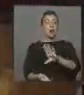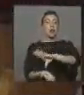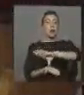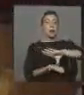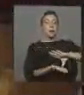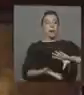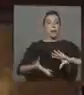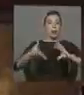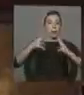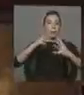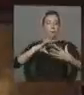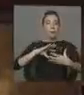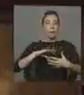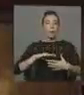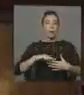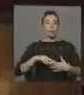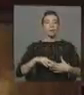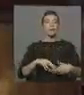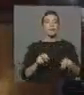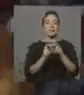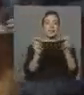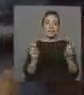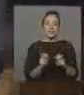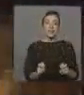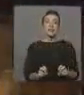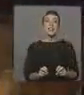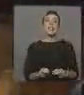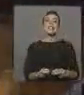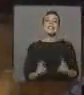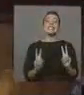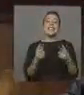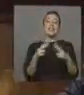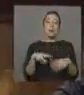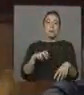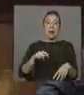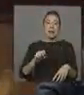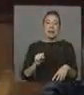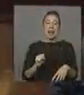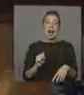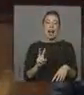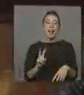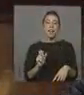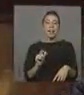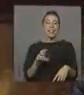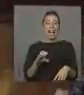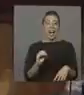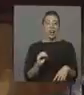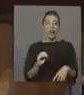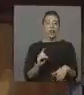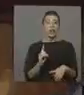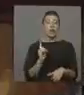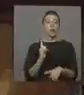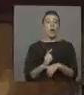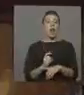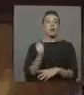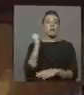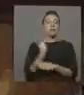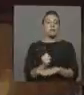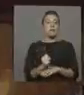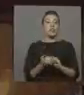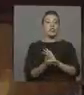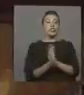en el mundo, Nicaragua, El Salvador, Malta y el Vaticano, que lo criminaliza en todas